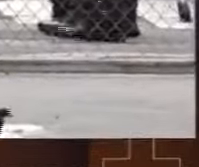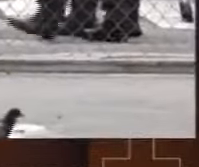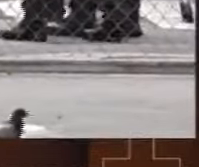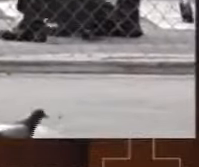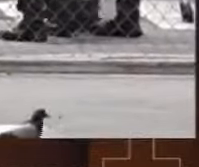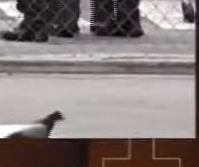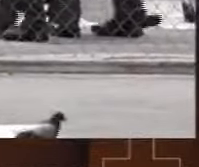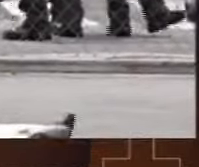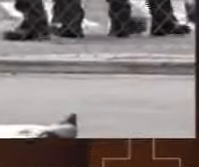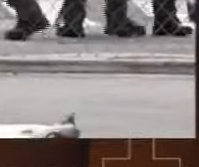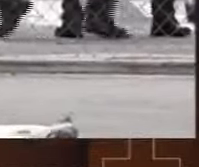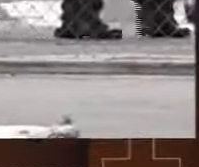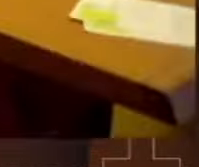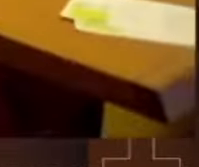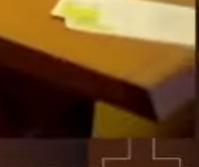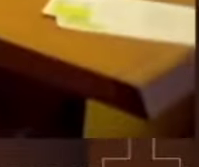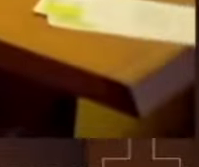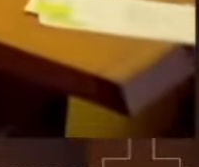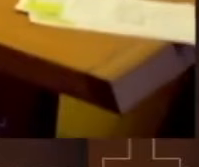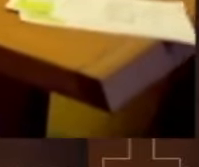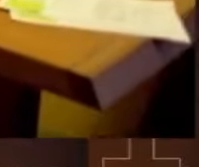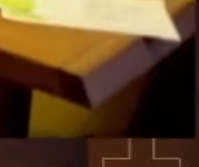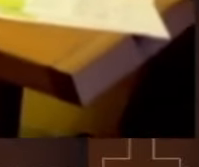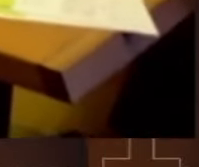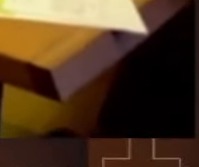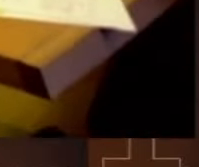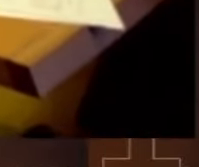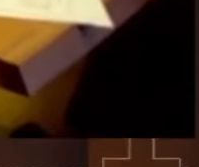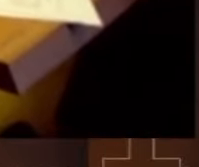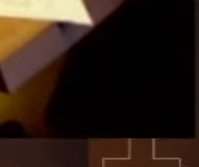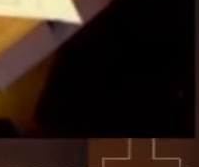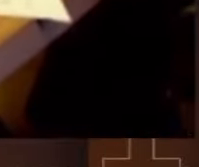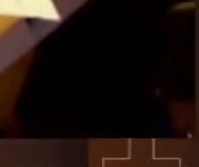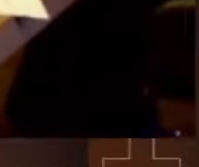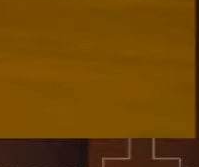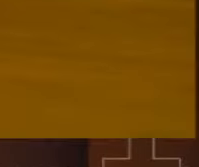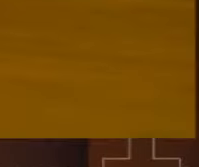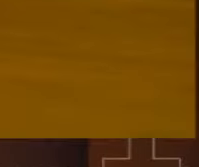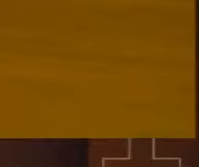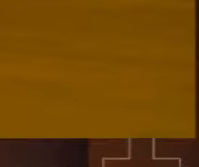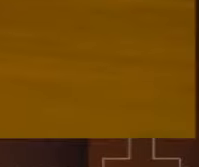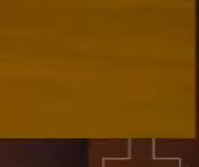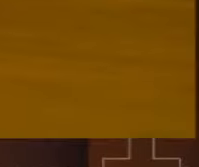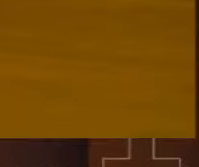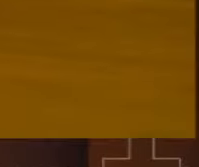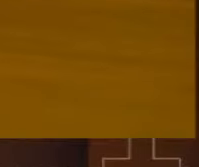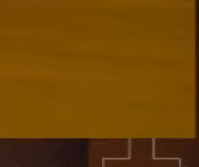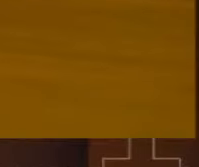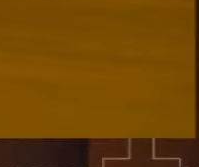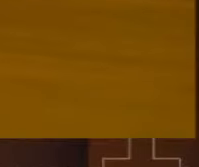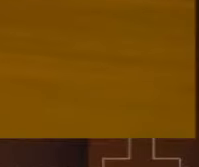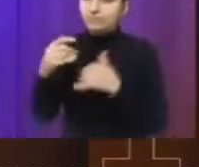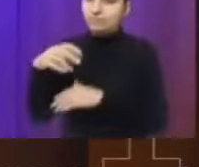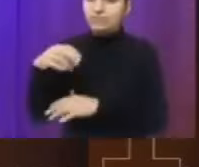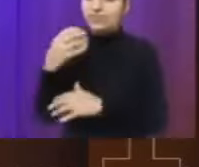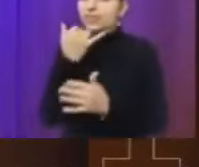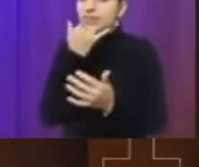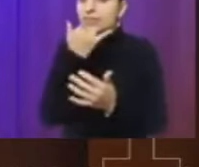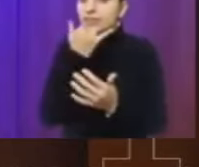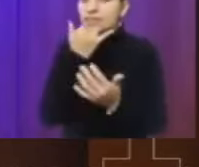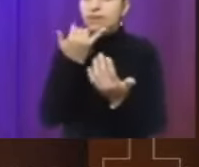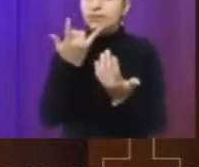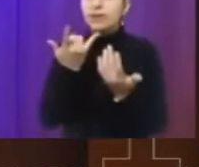duros complejos difíciles y parece tener no solamente el Temple para hacerlo sino ya casito por tres votos el